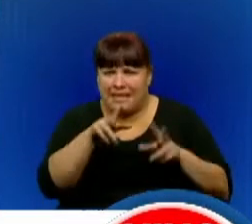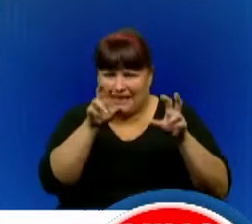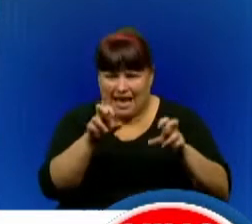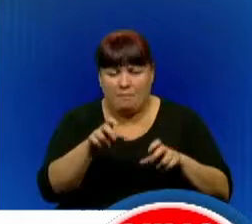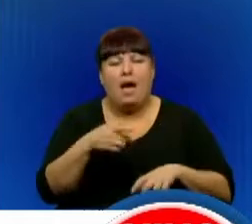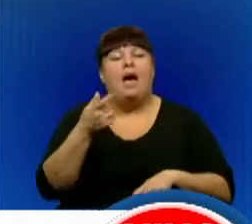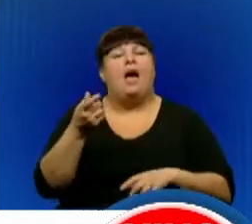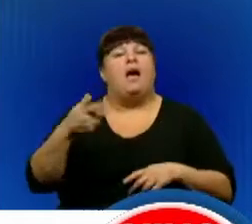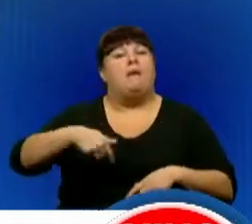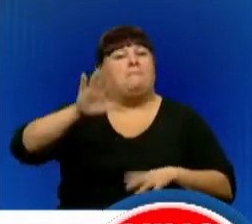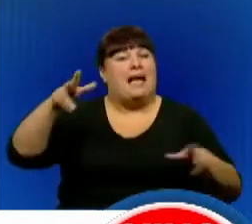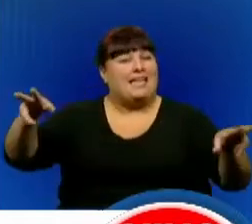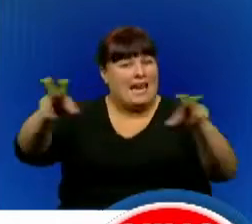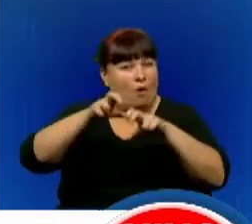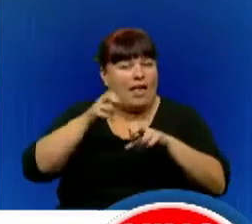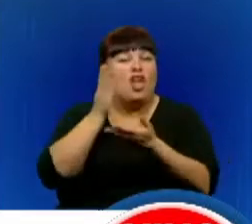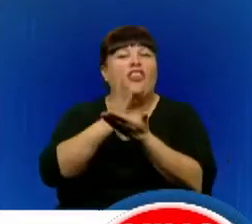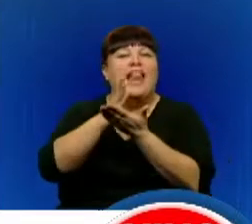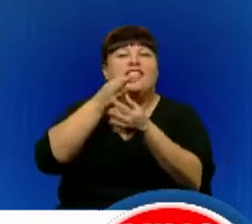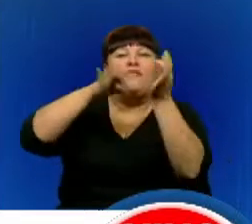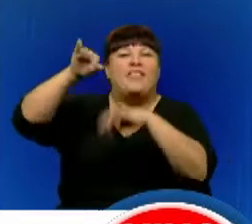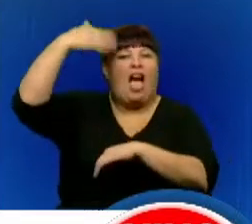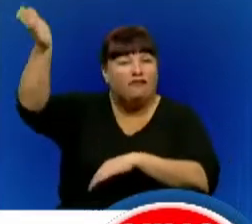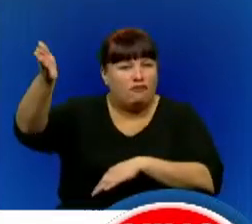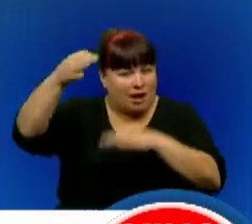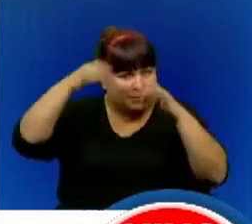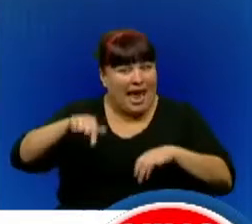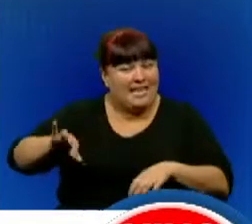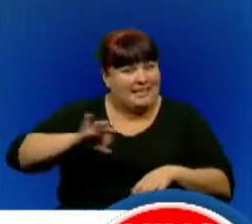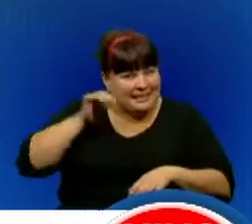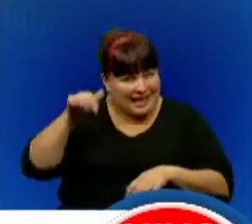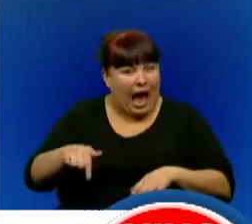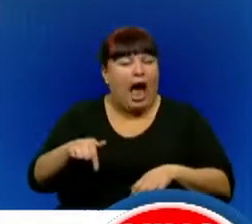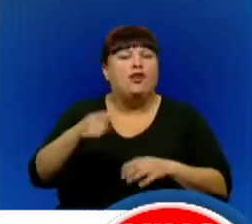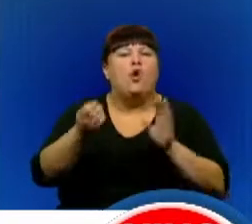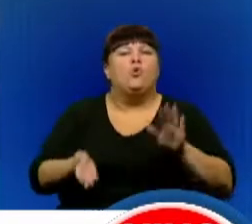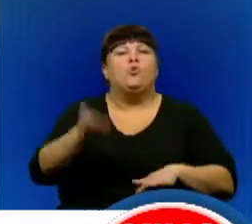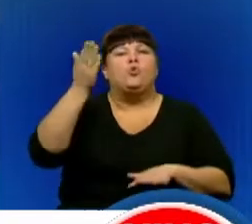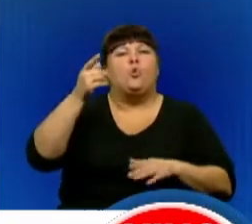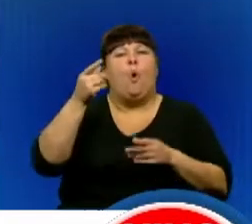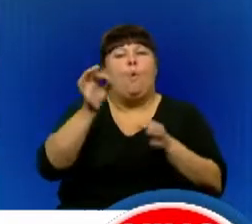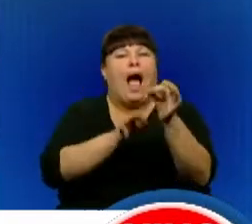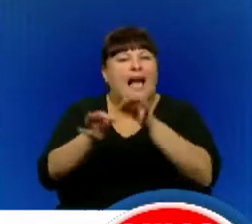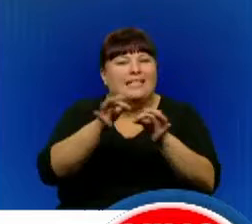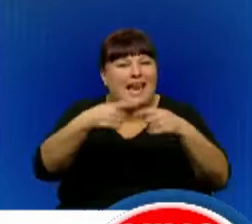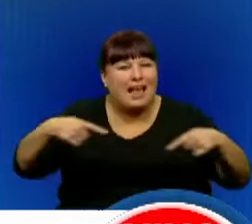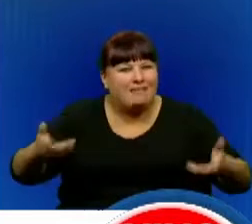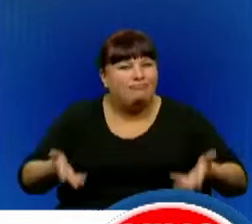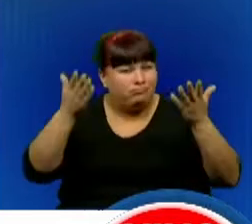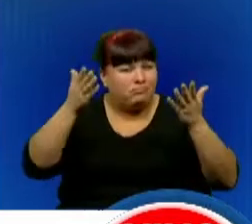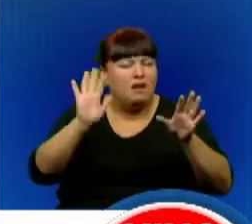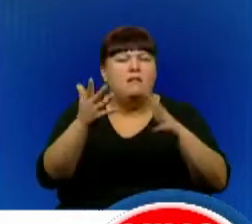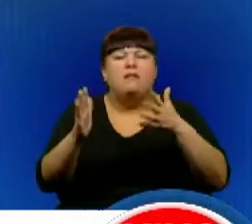el incremento en la recaudación por los derechos de exportación, específicamente este año, con la suba de los commodities que tenemos, presidente,